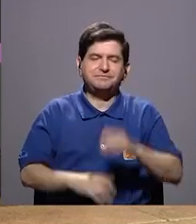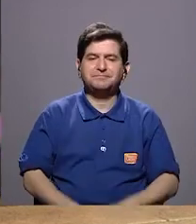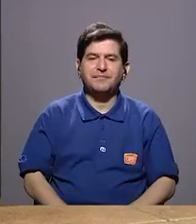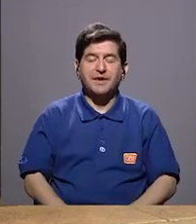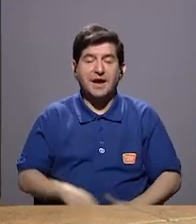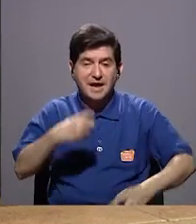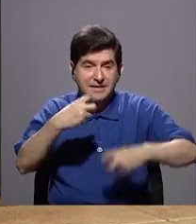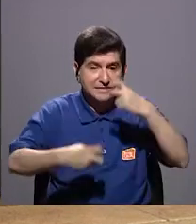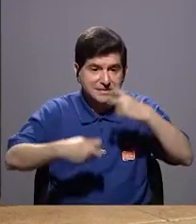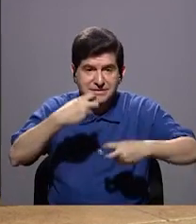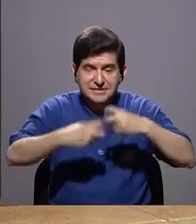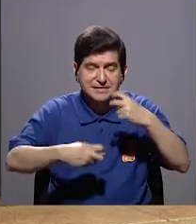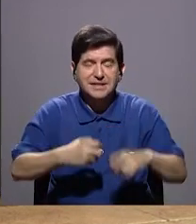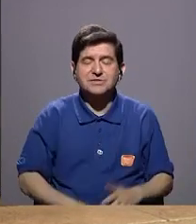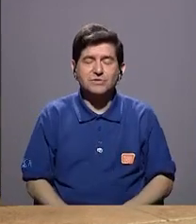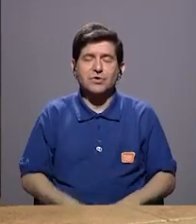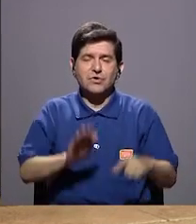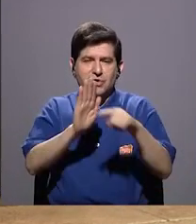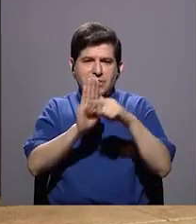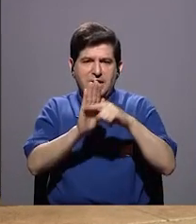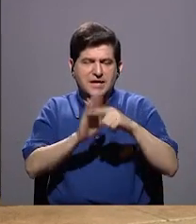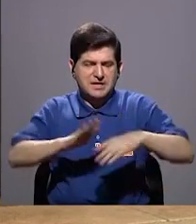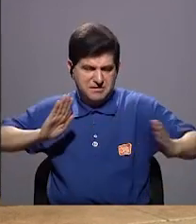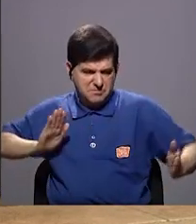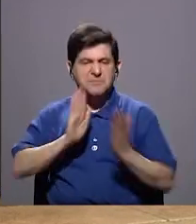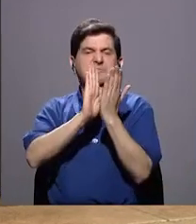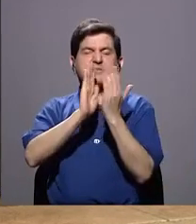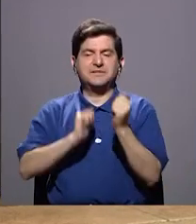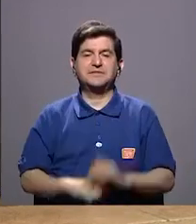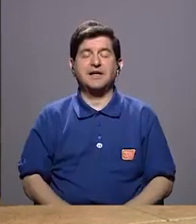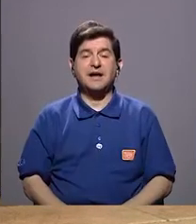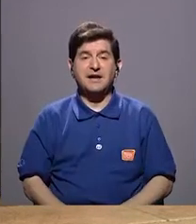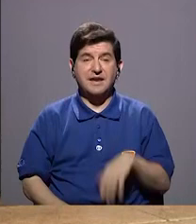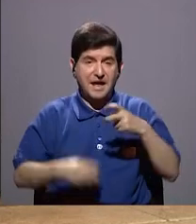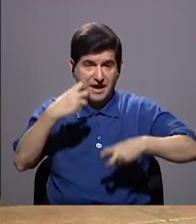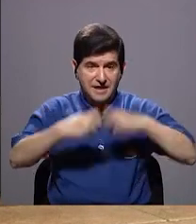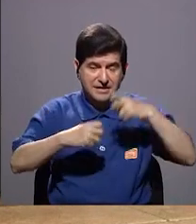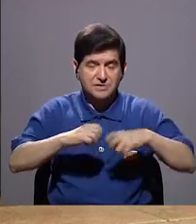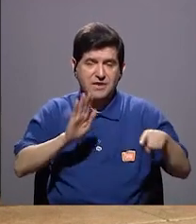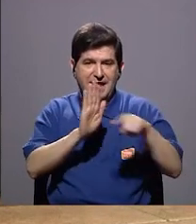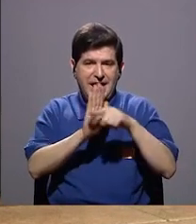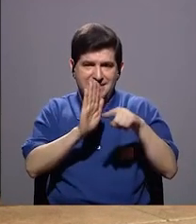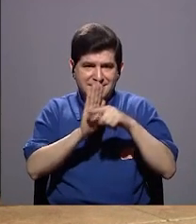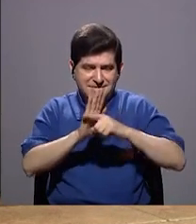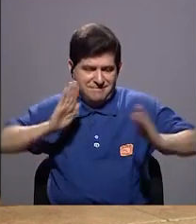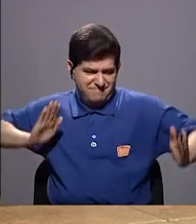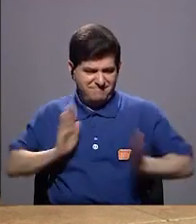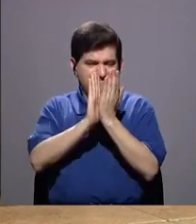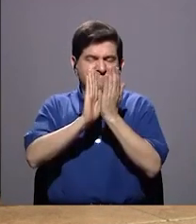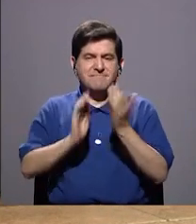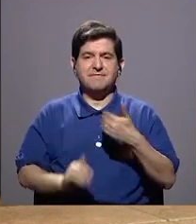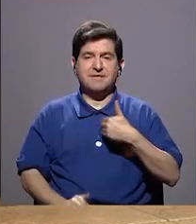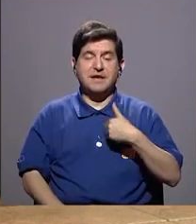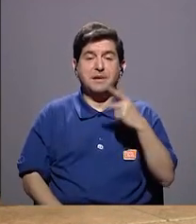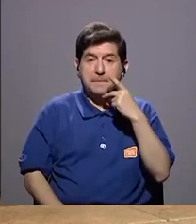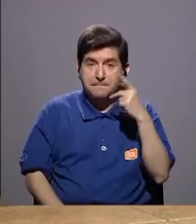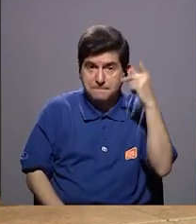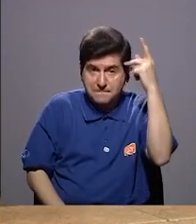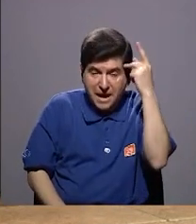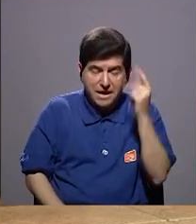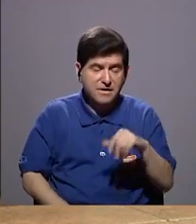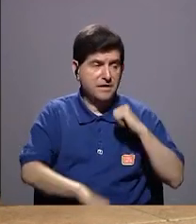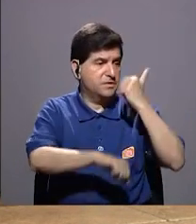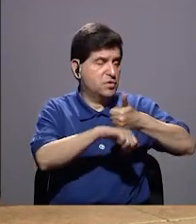¿verdad? Que es el trastorno negativista desafiante. Generalmente el trastorno negativista desafiante lo vamos a tener en padres